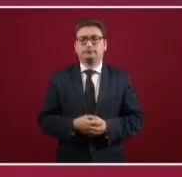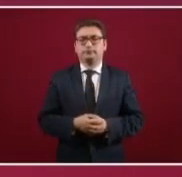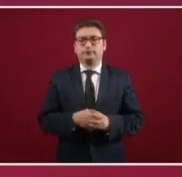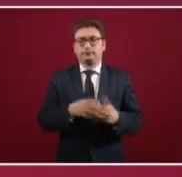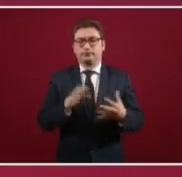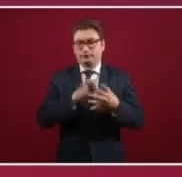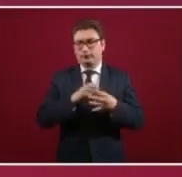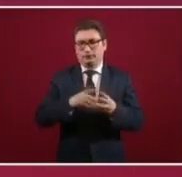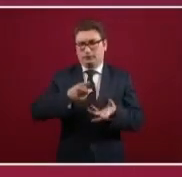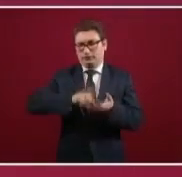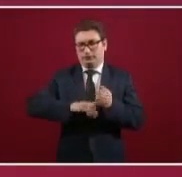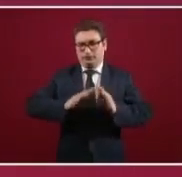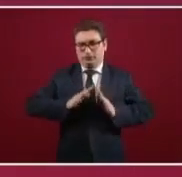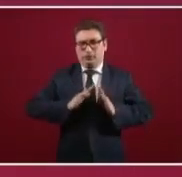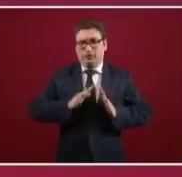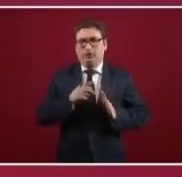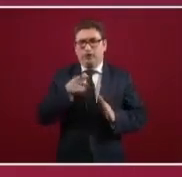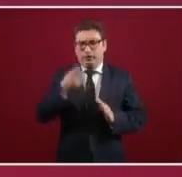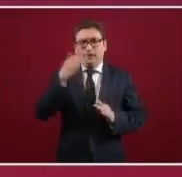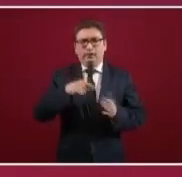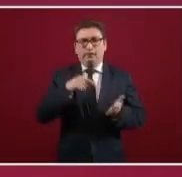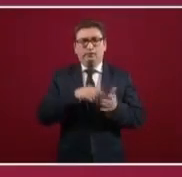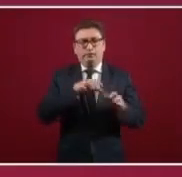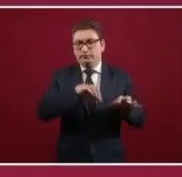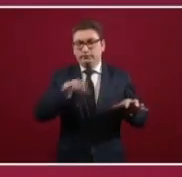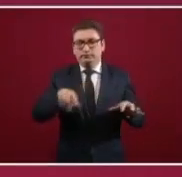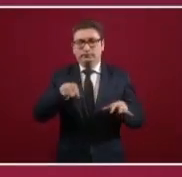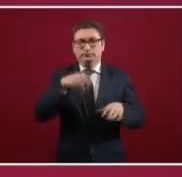en el ejército hay instancias